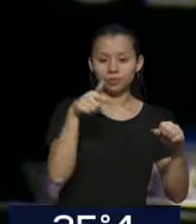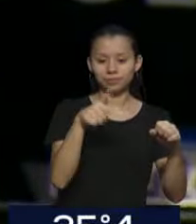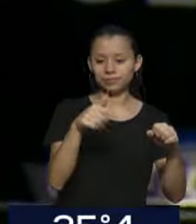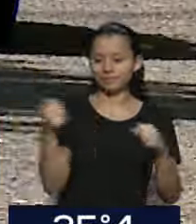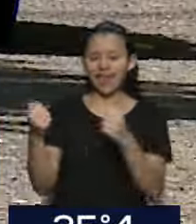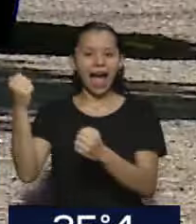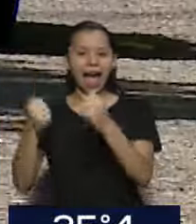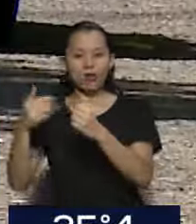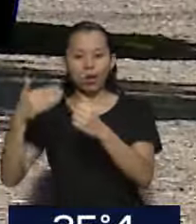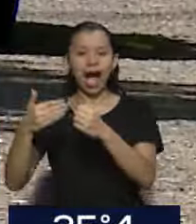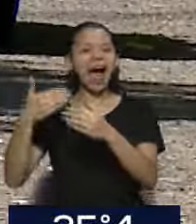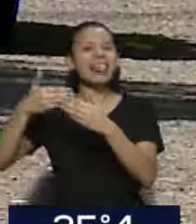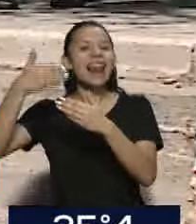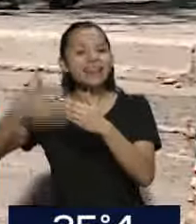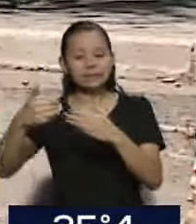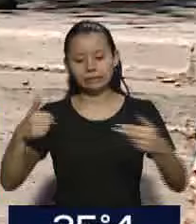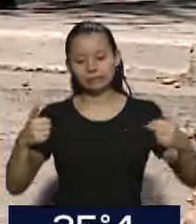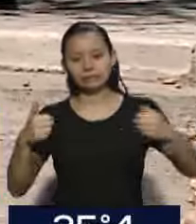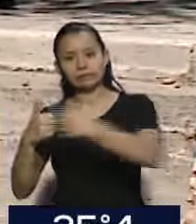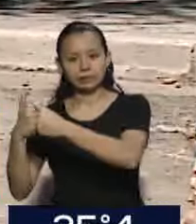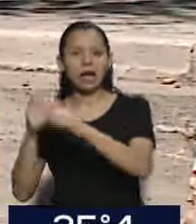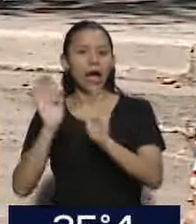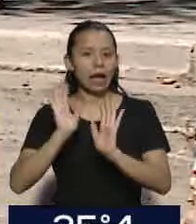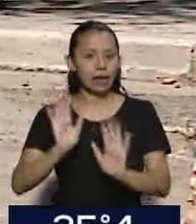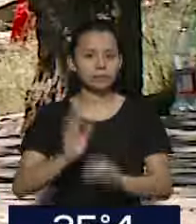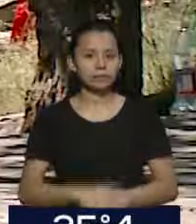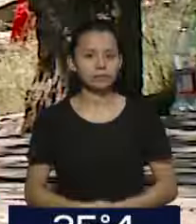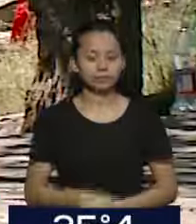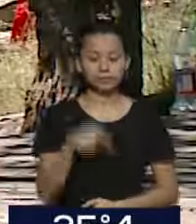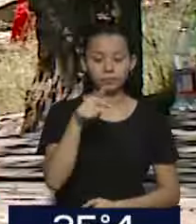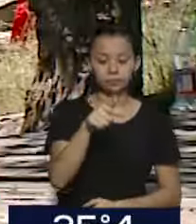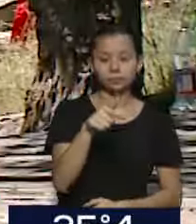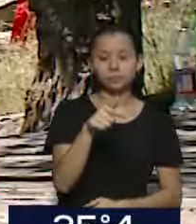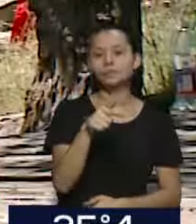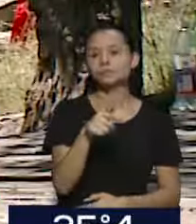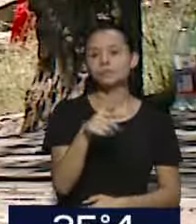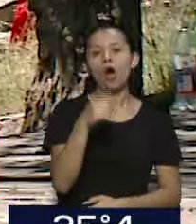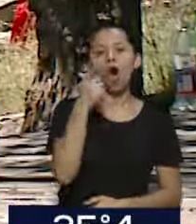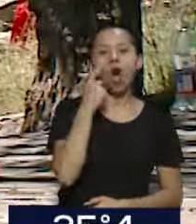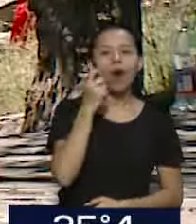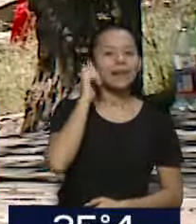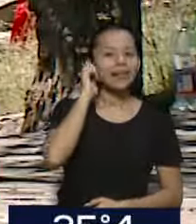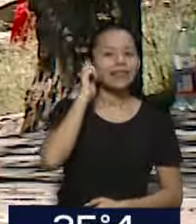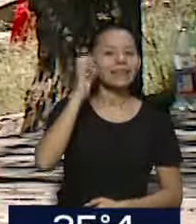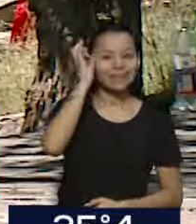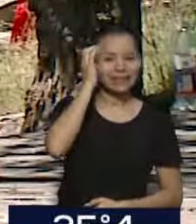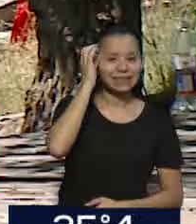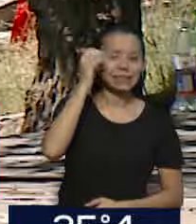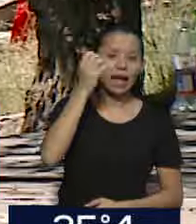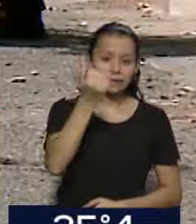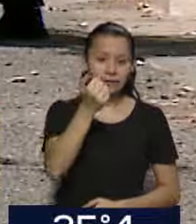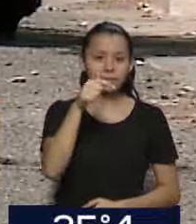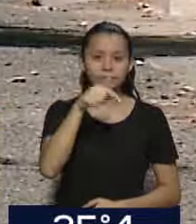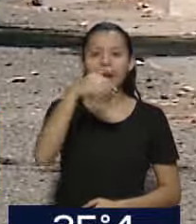la patrulla, el delivery, un joven de 36 años, identificado como Matías Alberti,